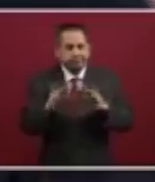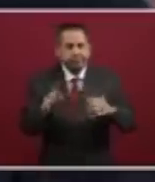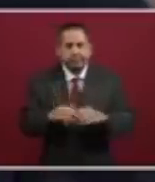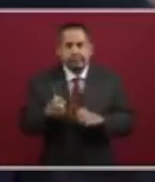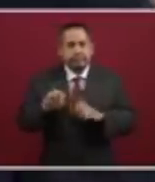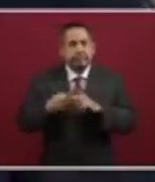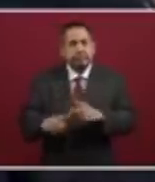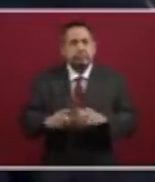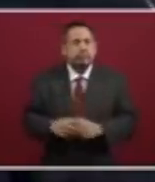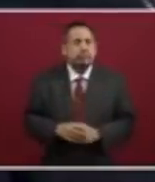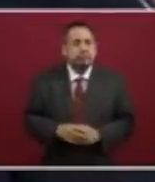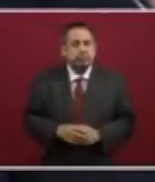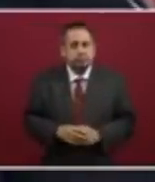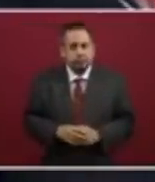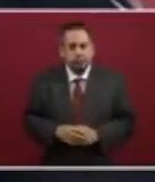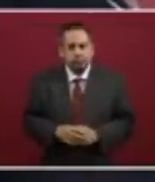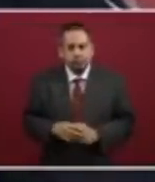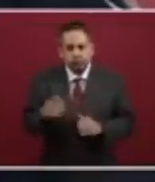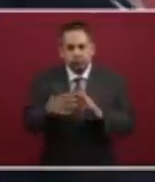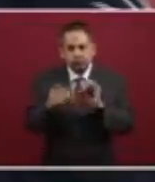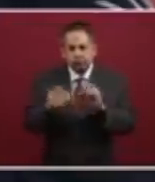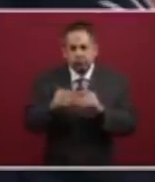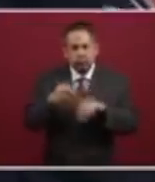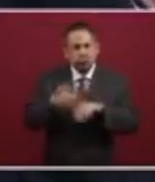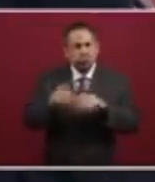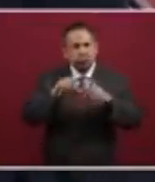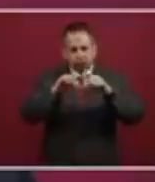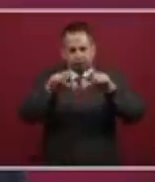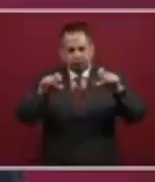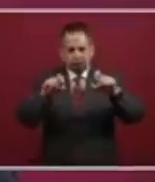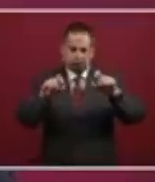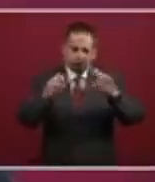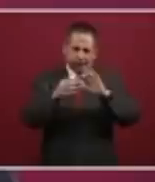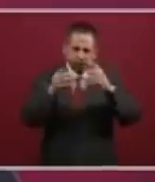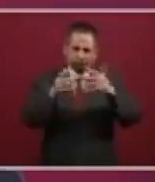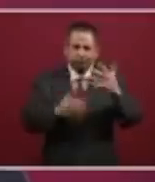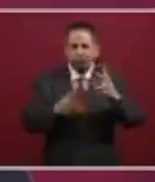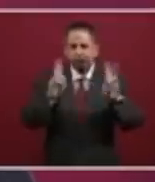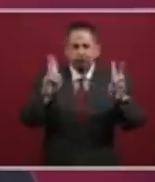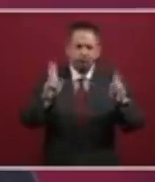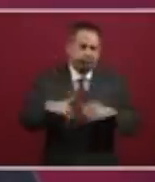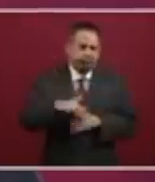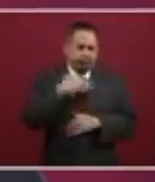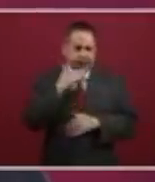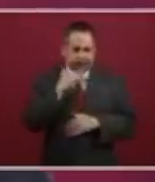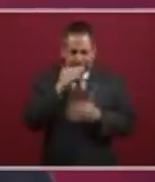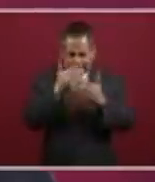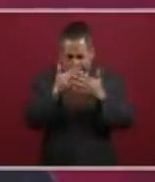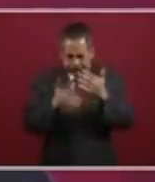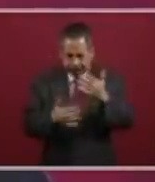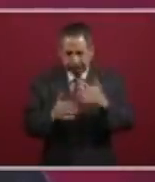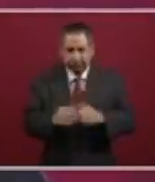inicio el capítulo sobre corrupción.